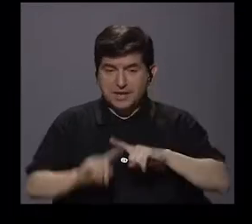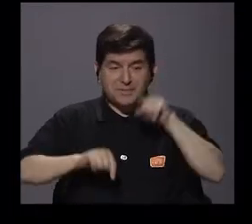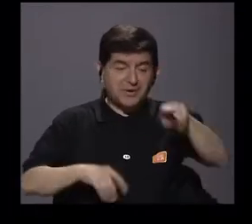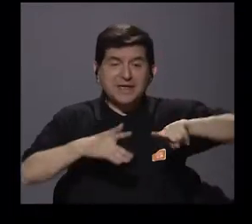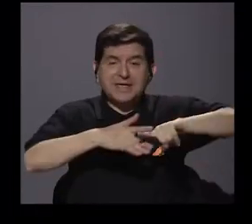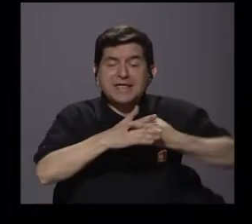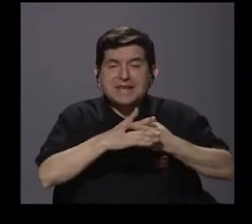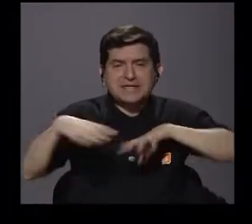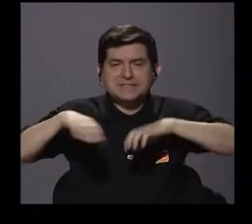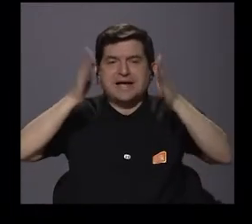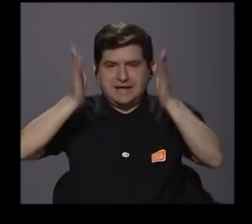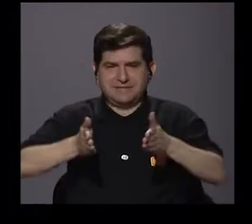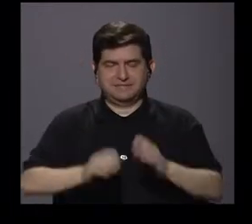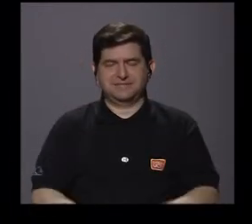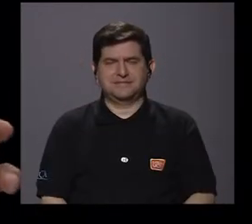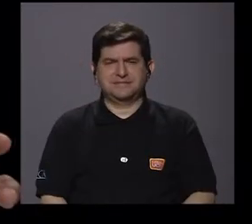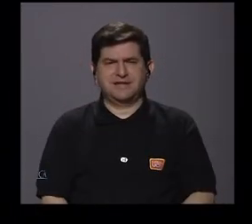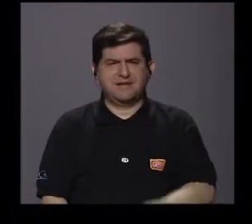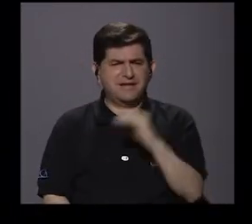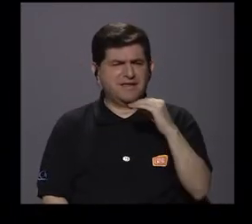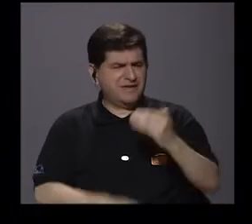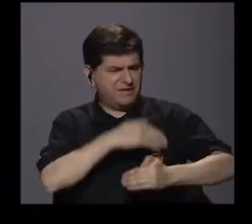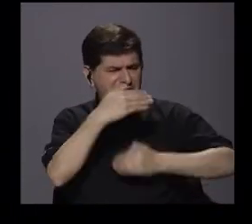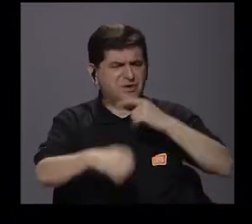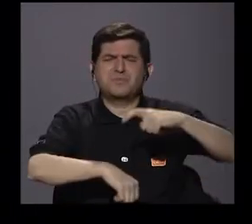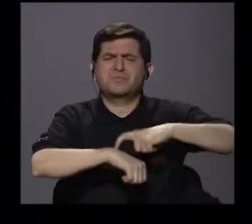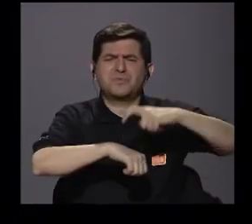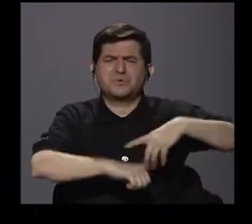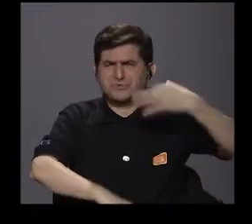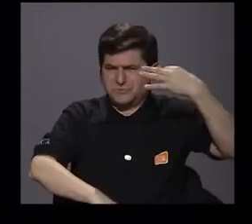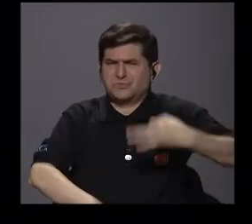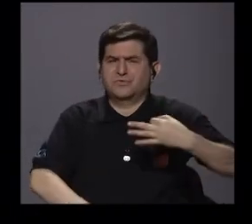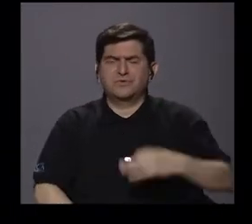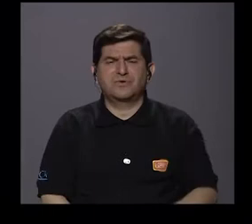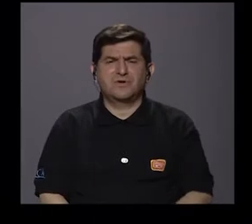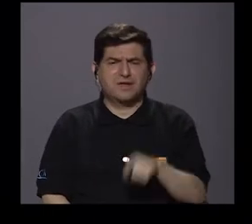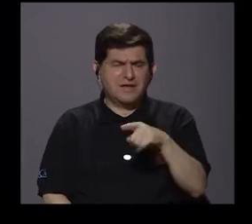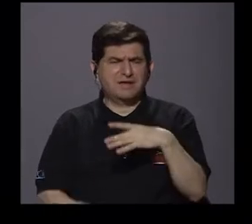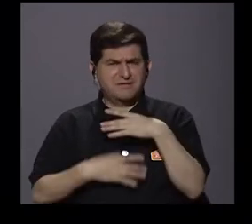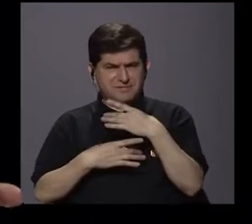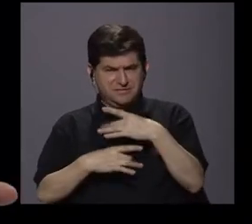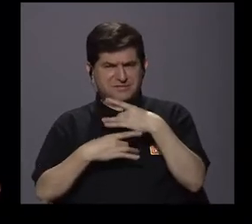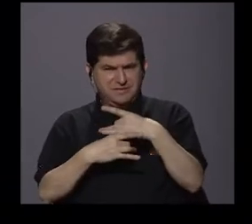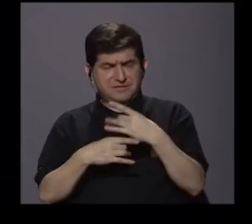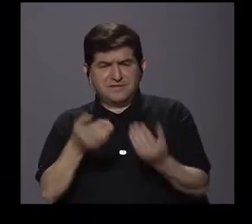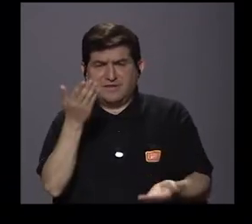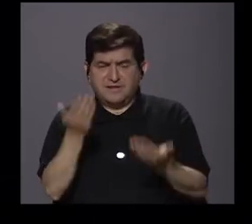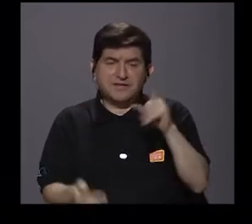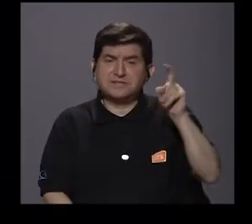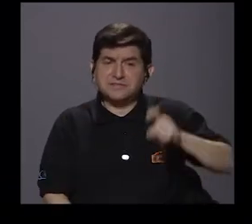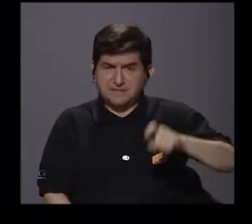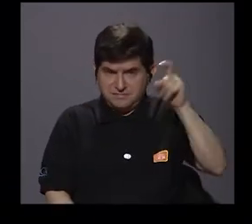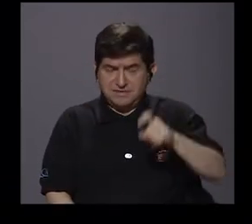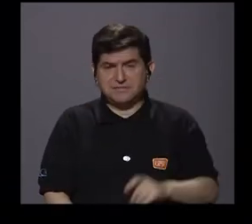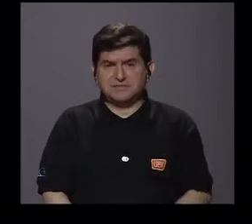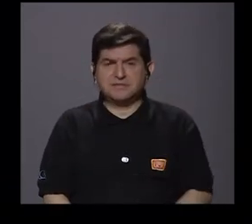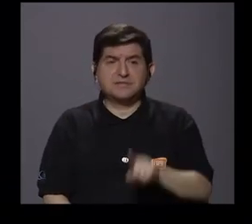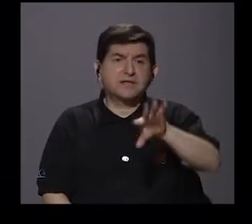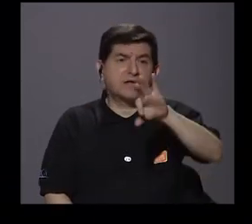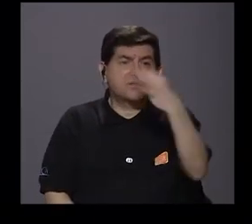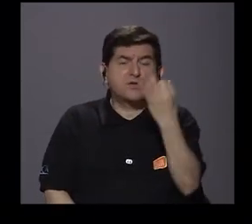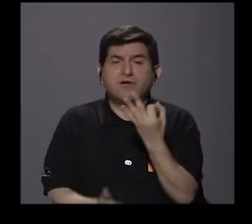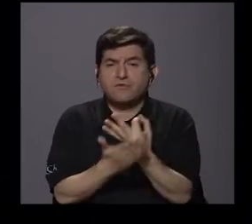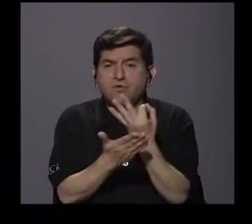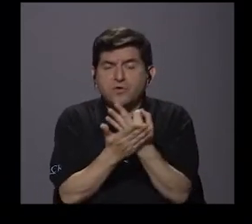activista. ¿Y cómo se va consolidando con el tiempo y cómo esa afinidad también de repente necesita de algún modo